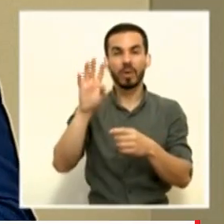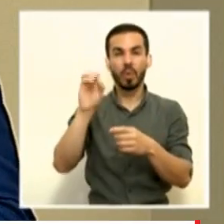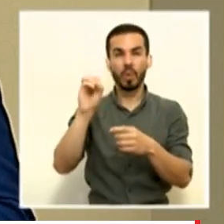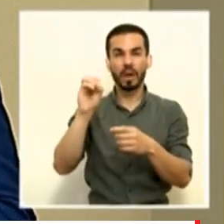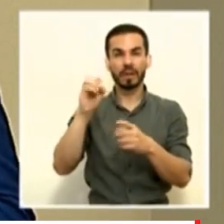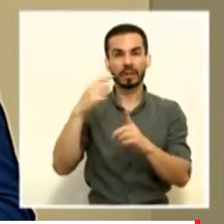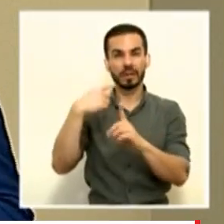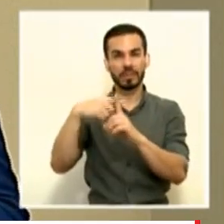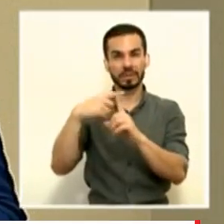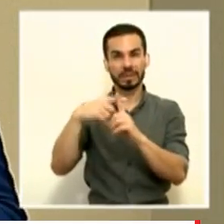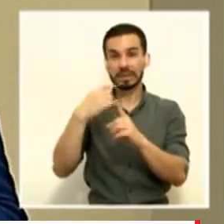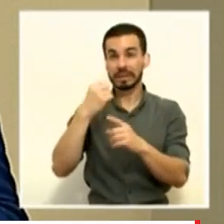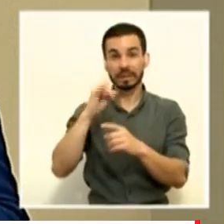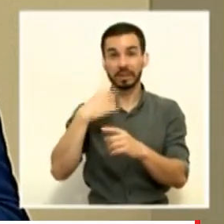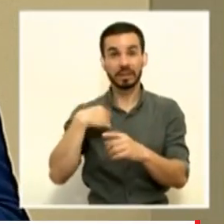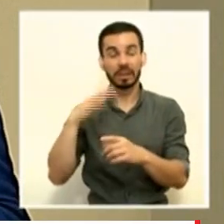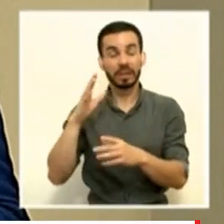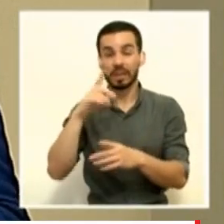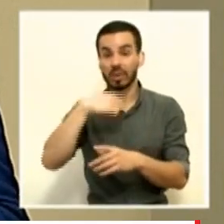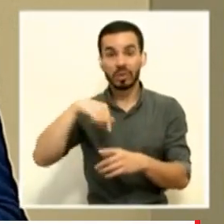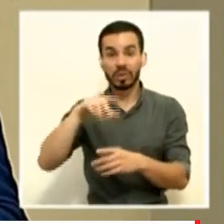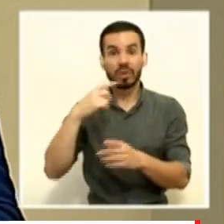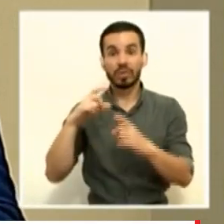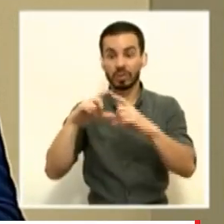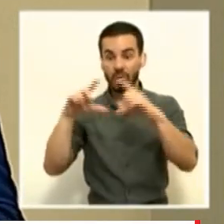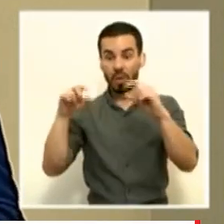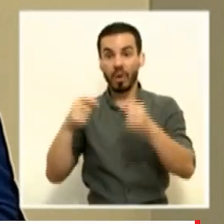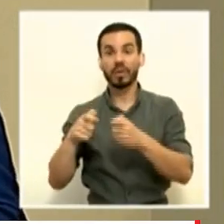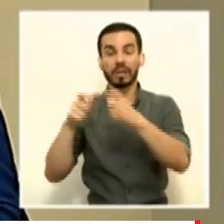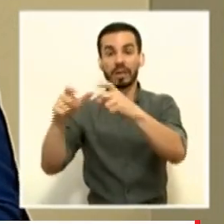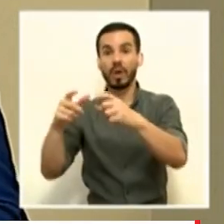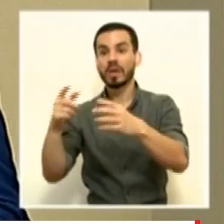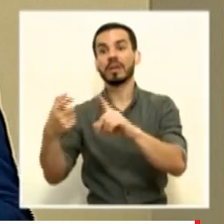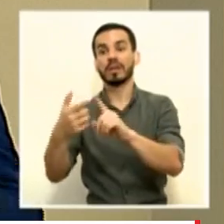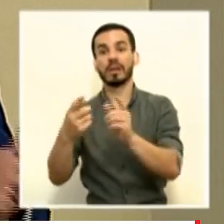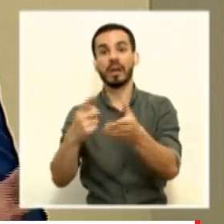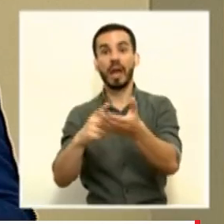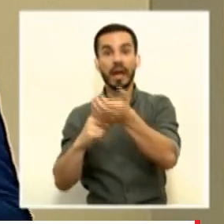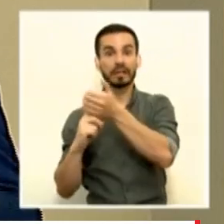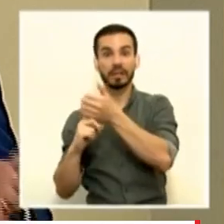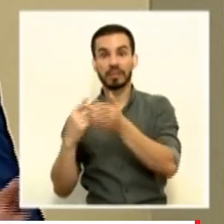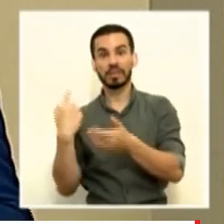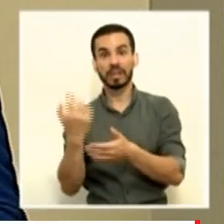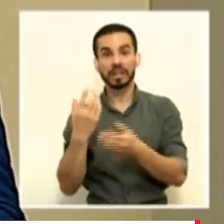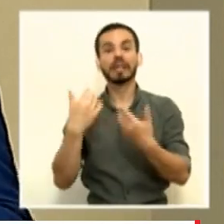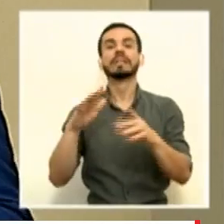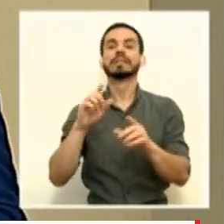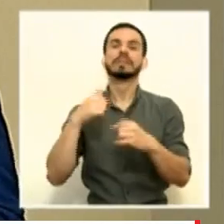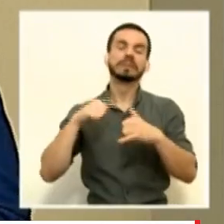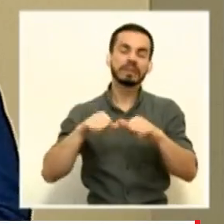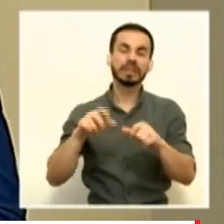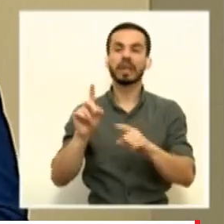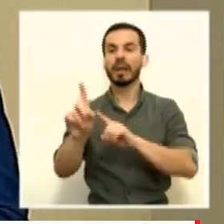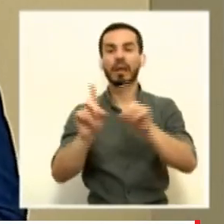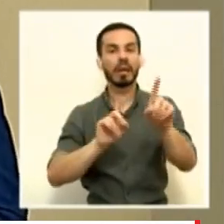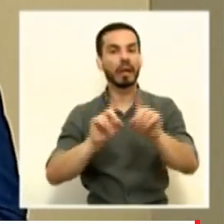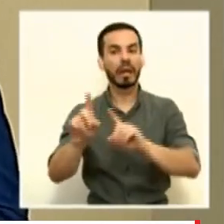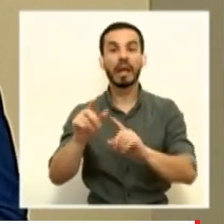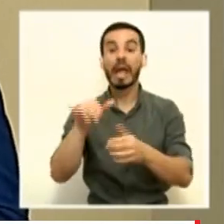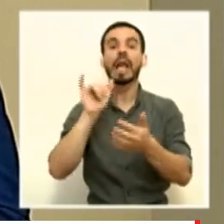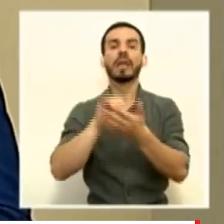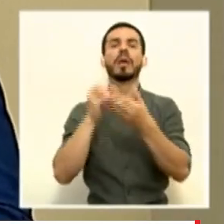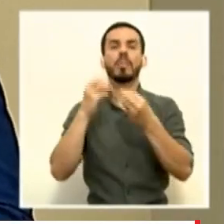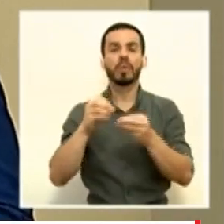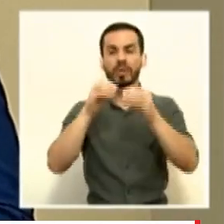casos positivos, que si no hubiéramos hecho la orden sanitaria a tiempo, el confinamiento, y si siguen ahí deambulando, ¿verdad?, y infectando a otras personas, pues